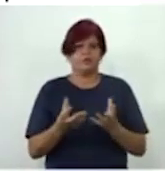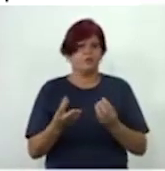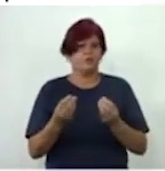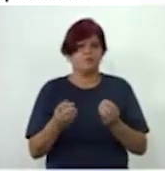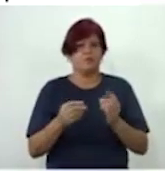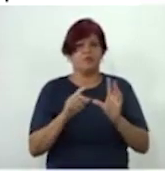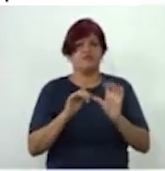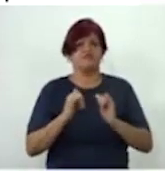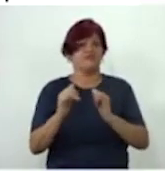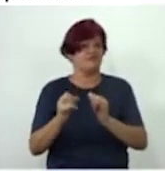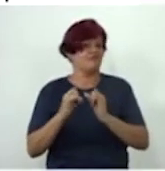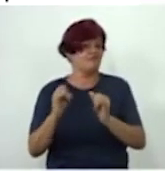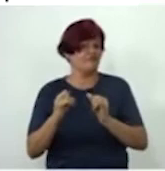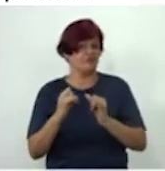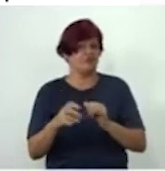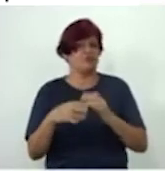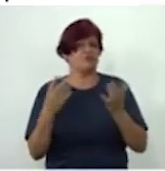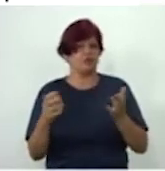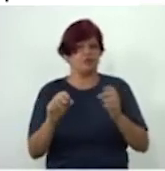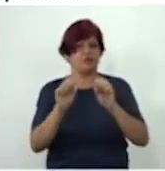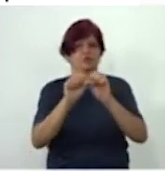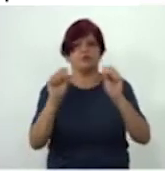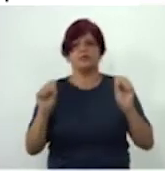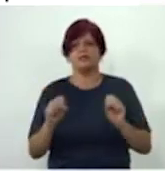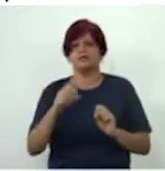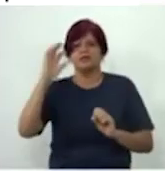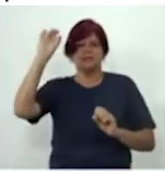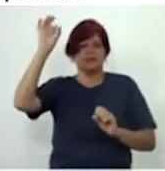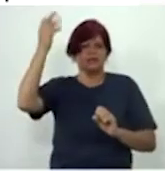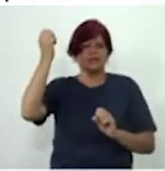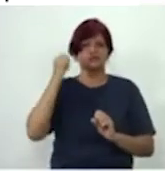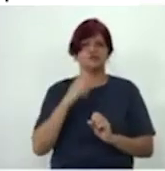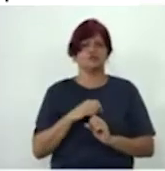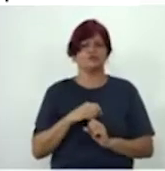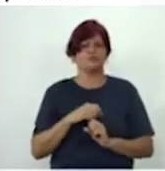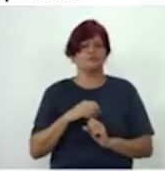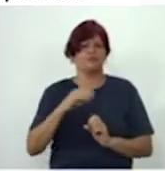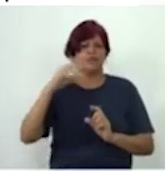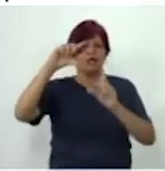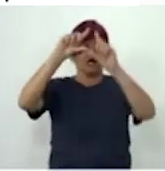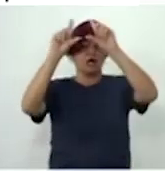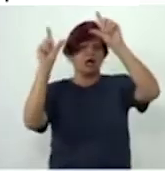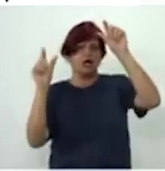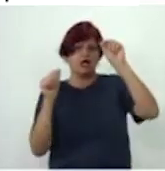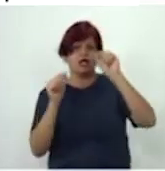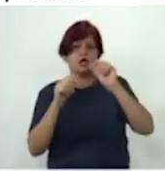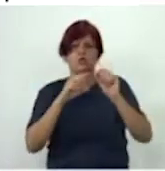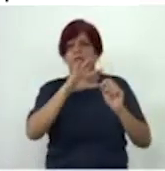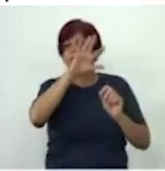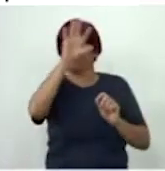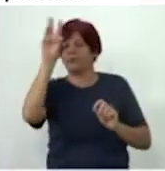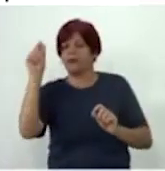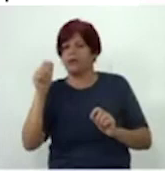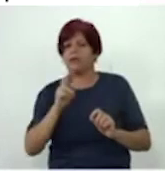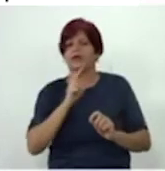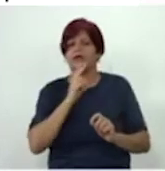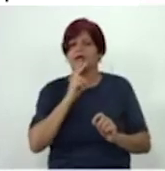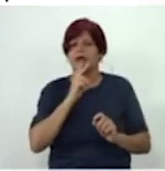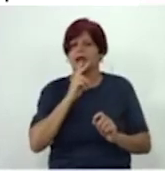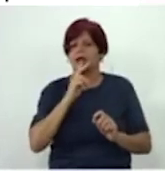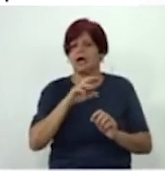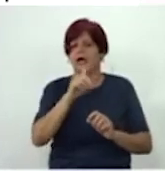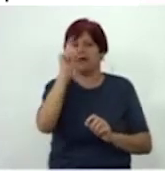de información sobre el sistema solar, el sol, la luna, el aire, el agua, los seres